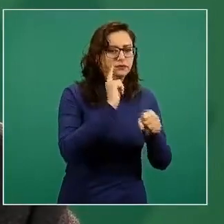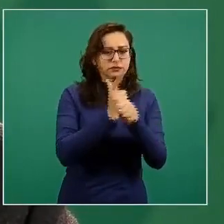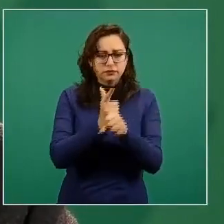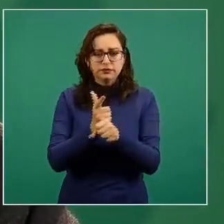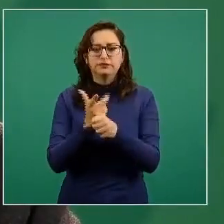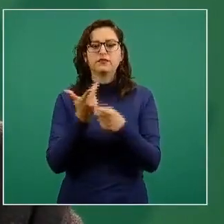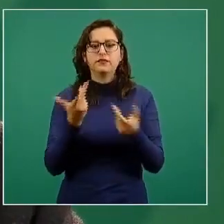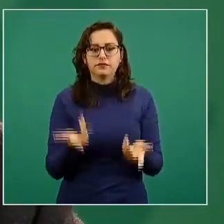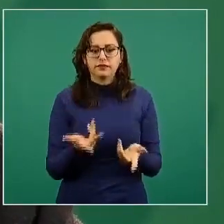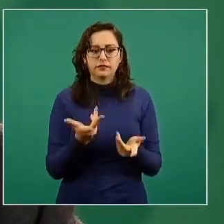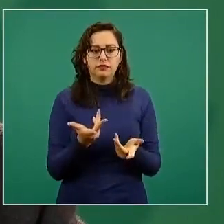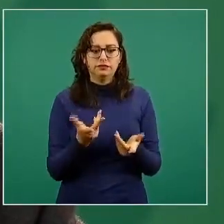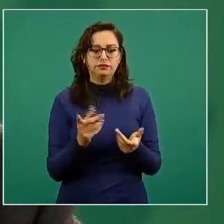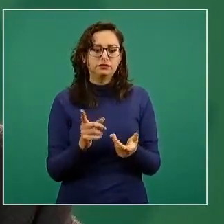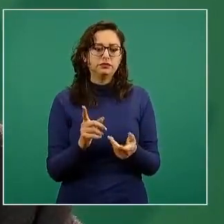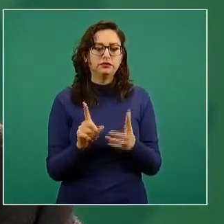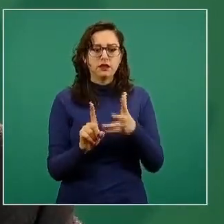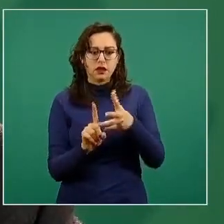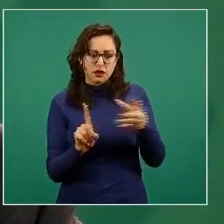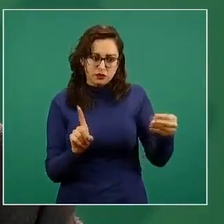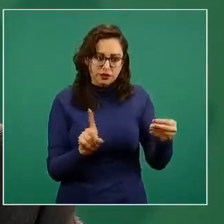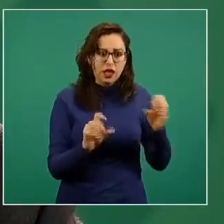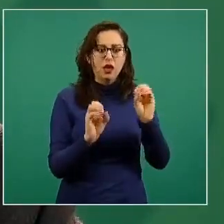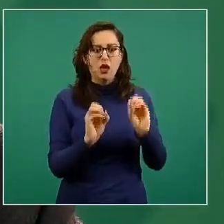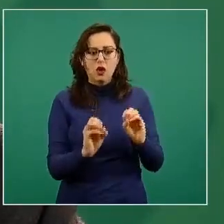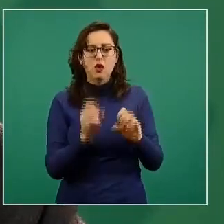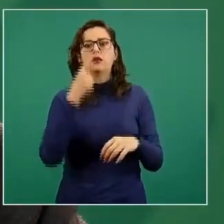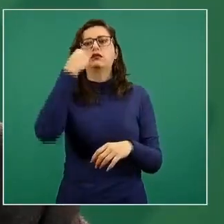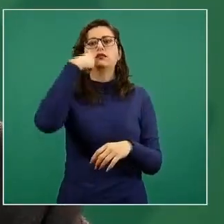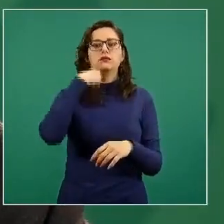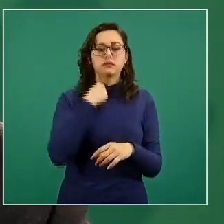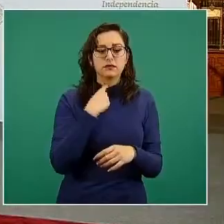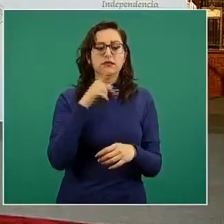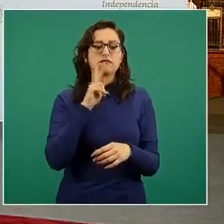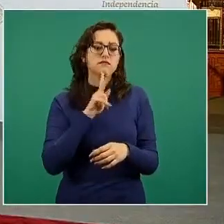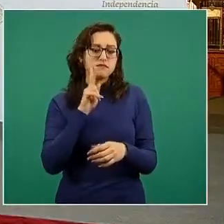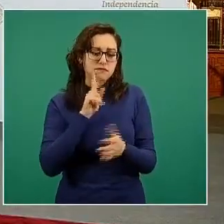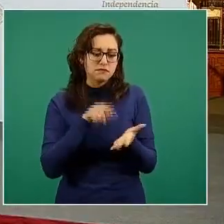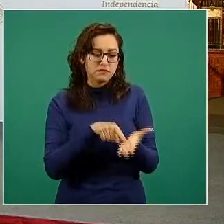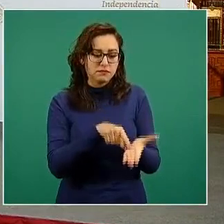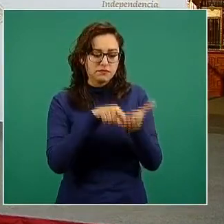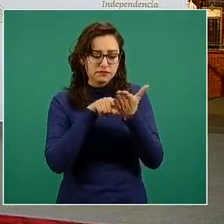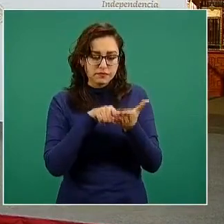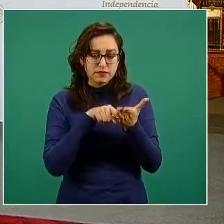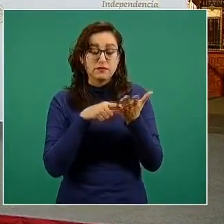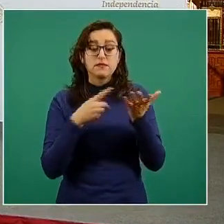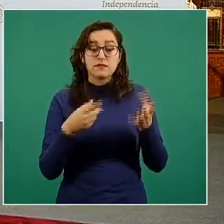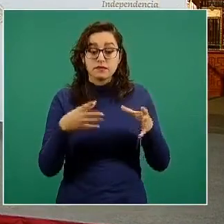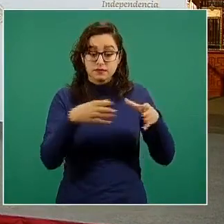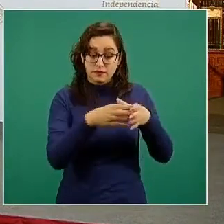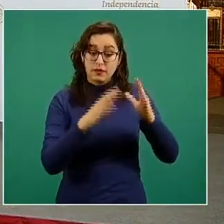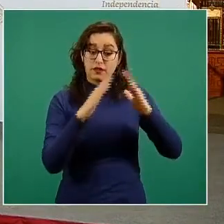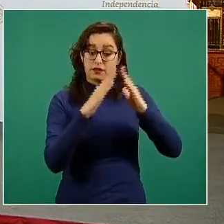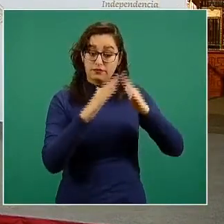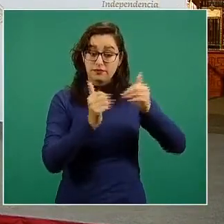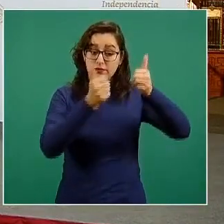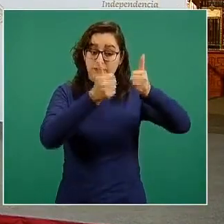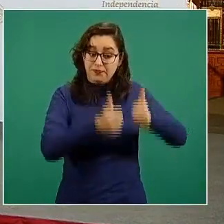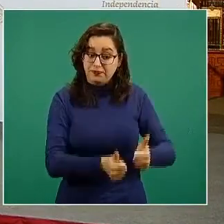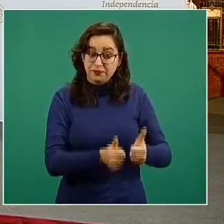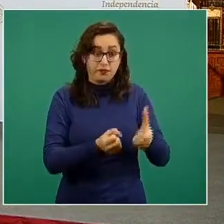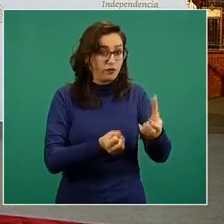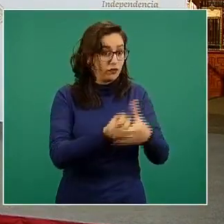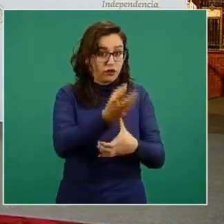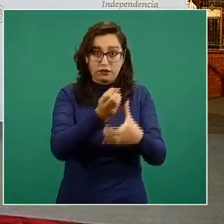diagnóstico, ya sea por asociación epidemiológica o por laboratorio, y proceder a que esas personas permanezcan en